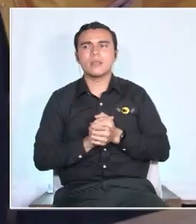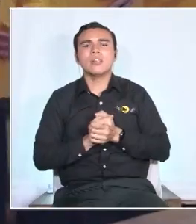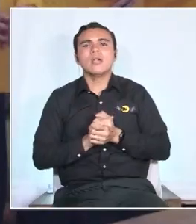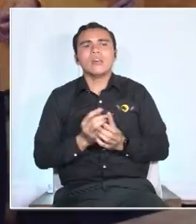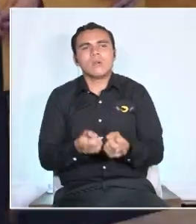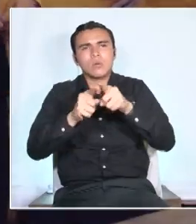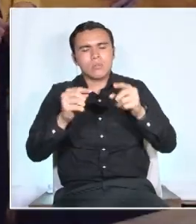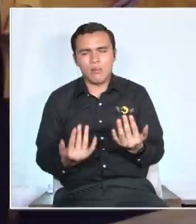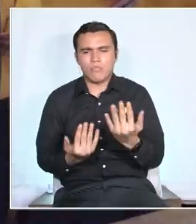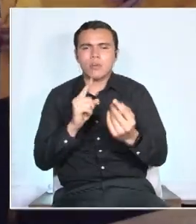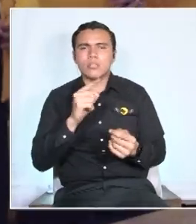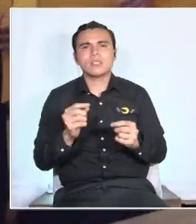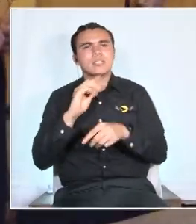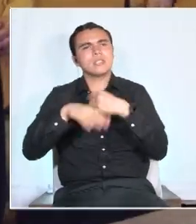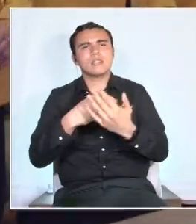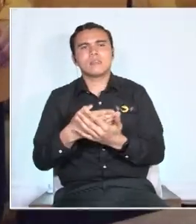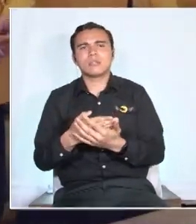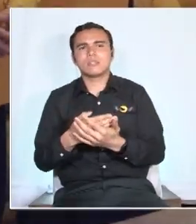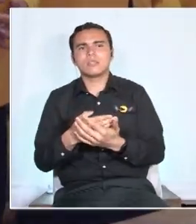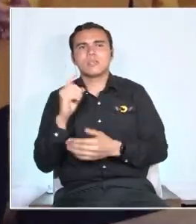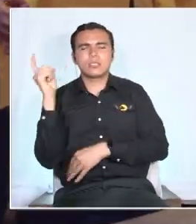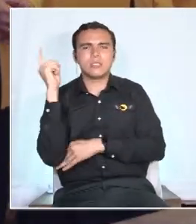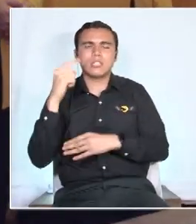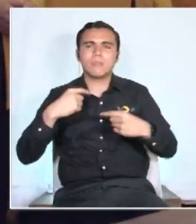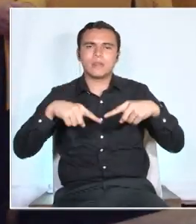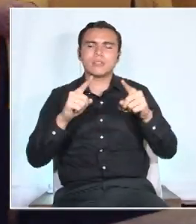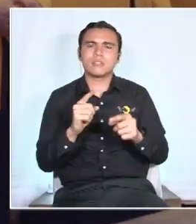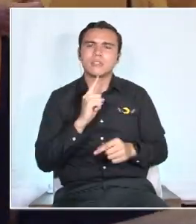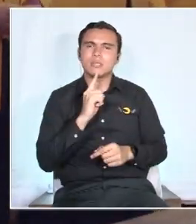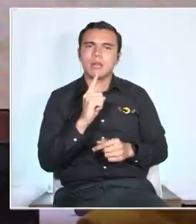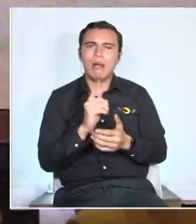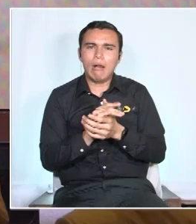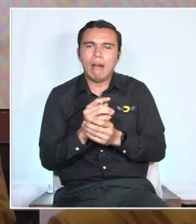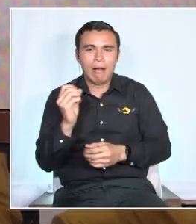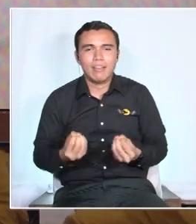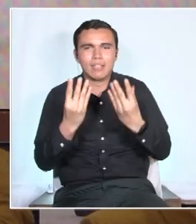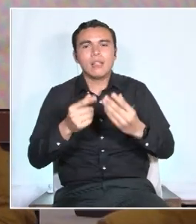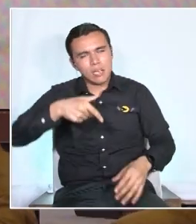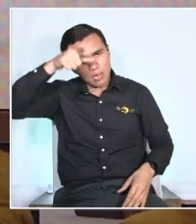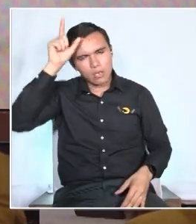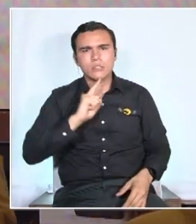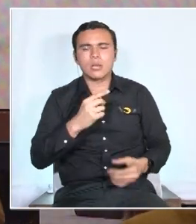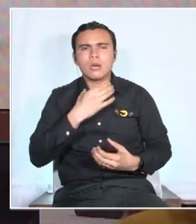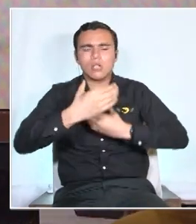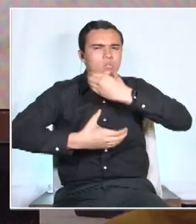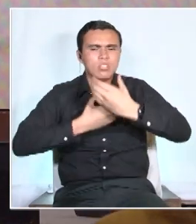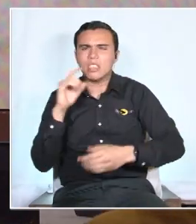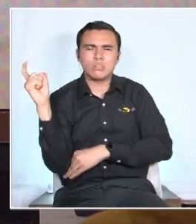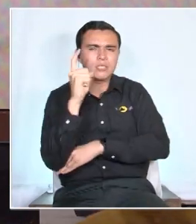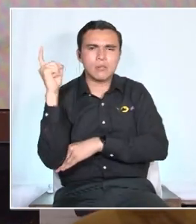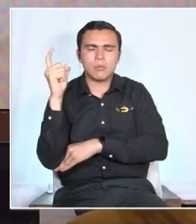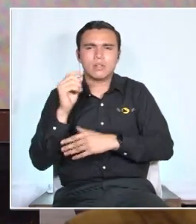Porque el fuego debe de estar encendido. El fuego debe de estar encendido. El león debe estar rugiendo siempre.